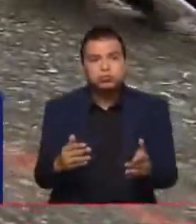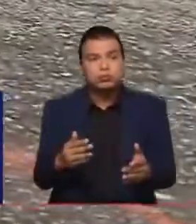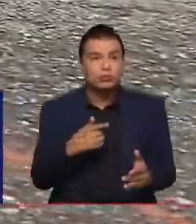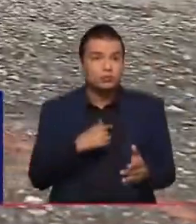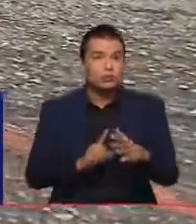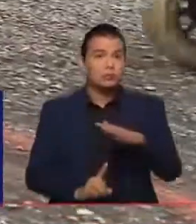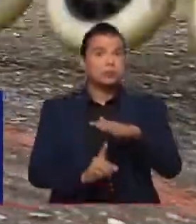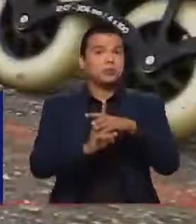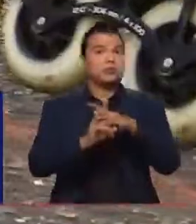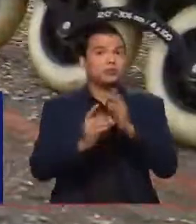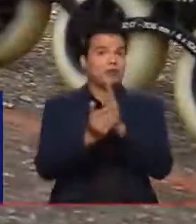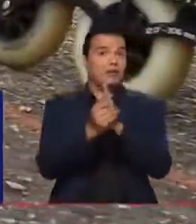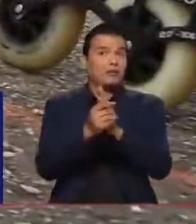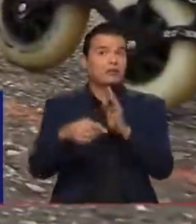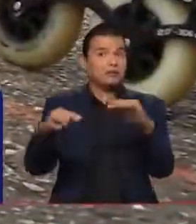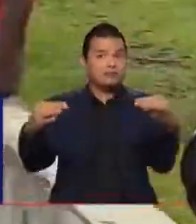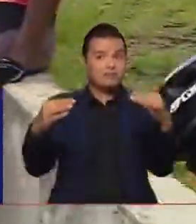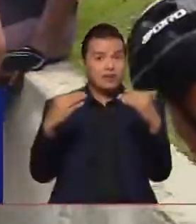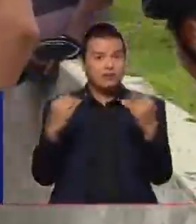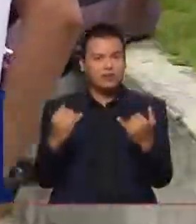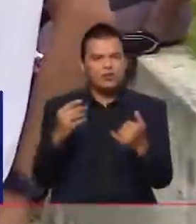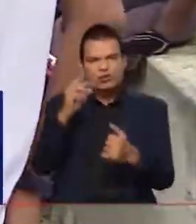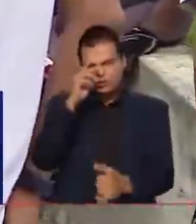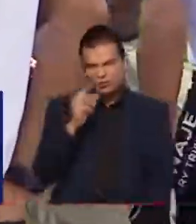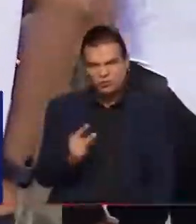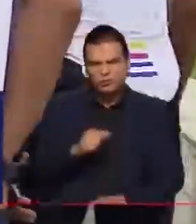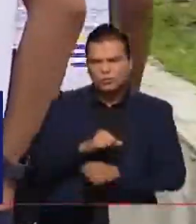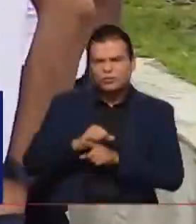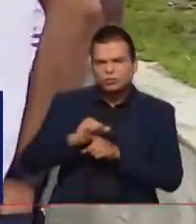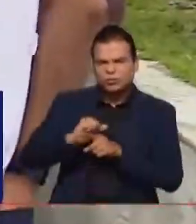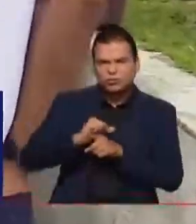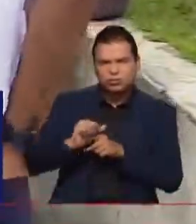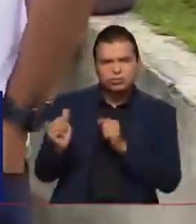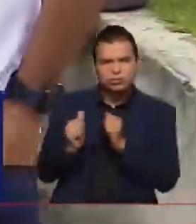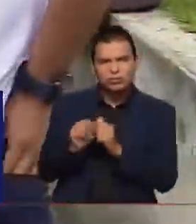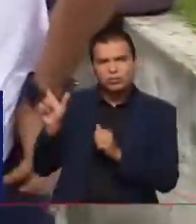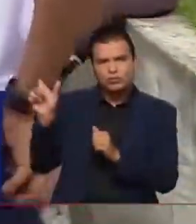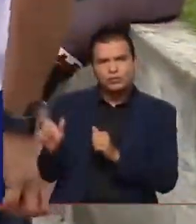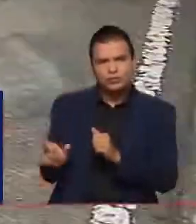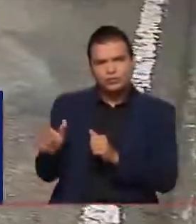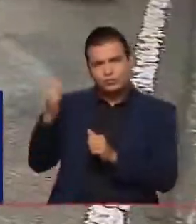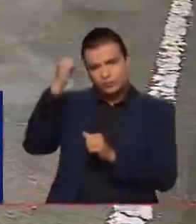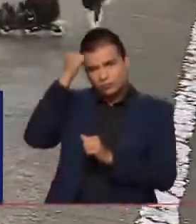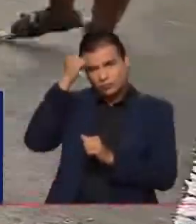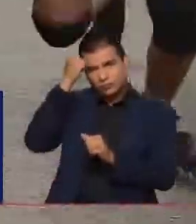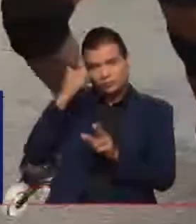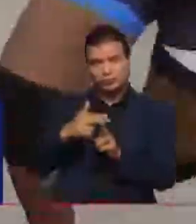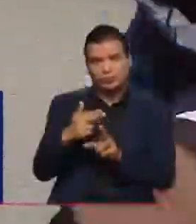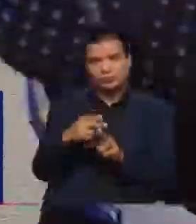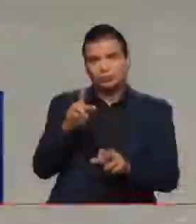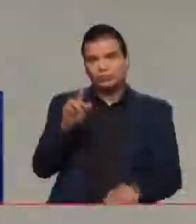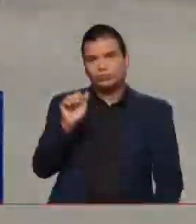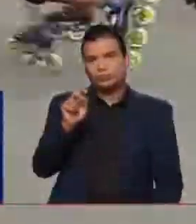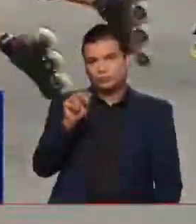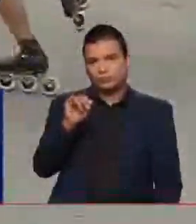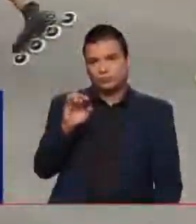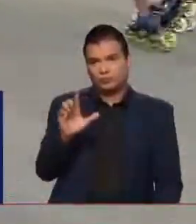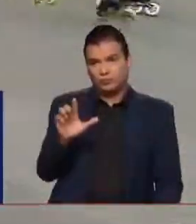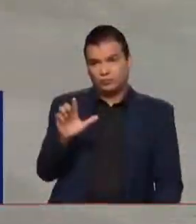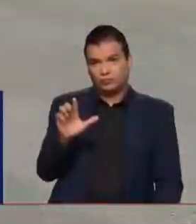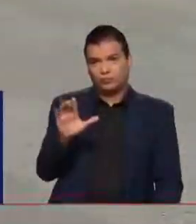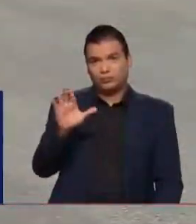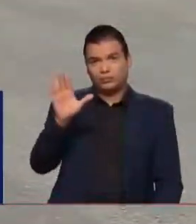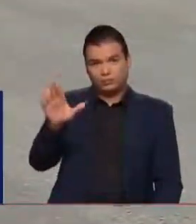prodigio. Ahora trabaja duro con el profesor Daniel Molina y la selección de Cali, que competirá en los Juegos